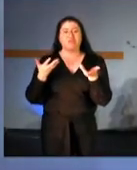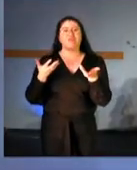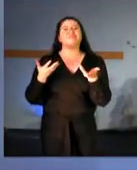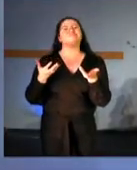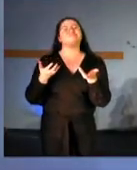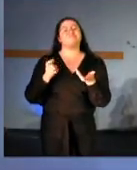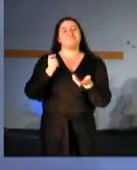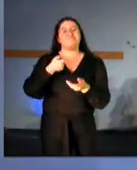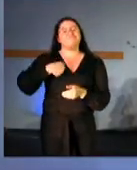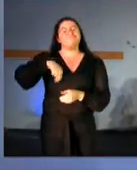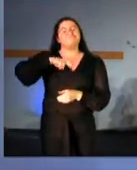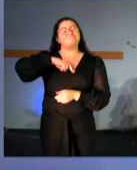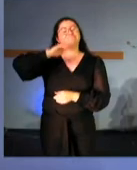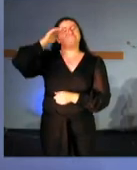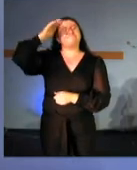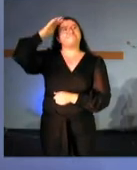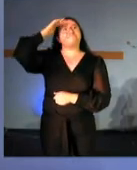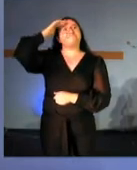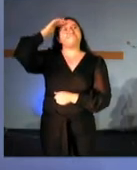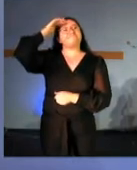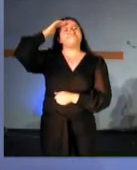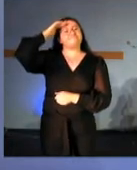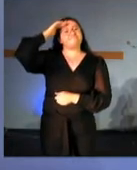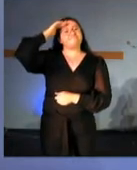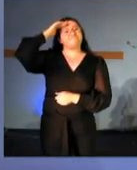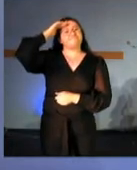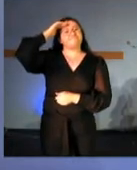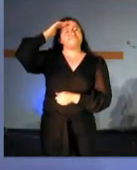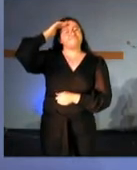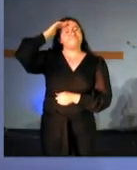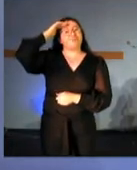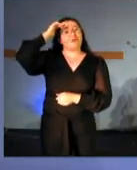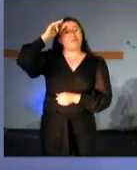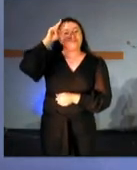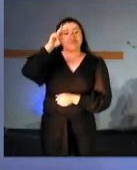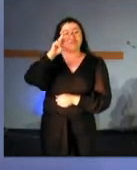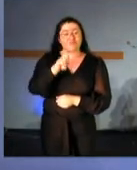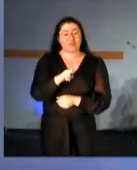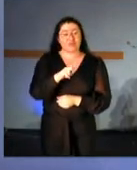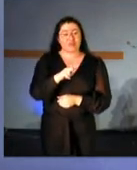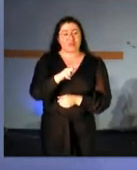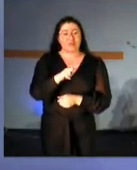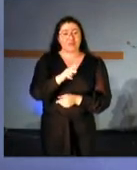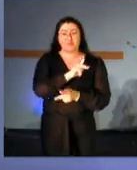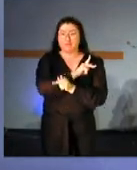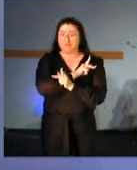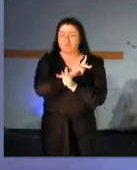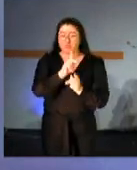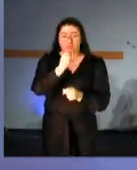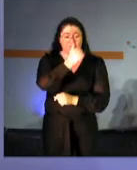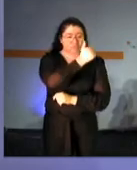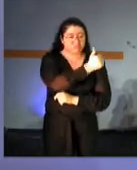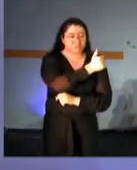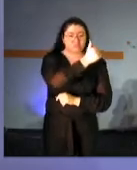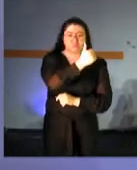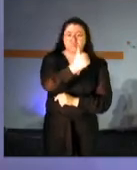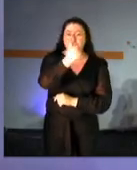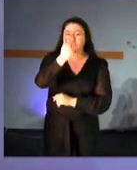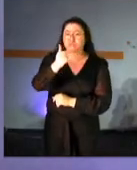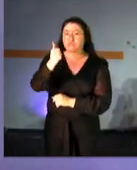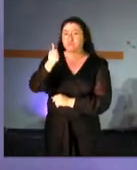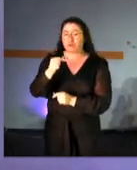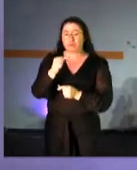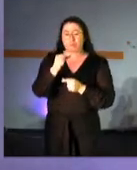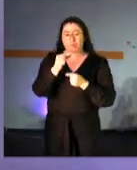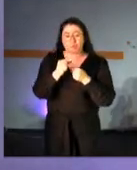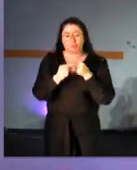a pensar de que realmente, si cada uno de nosotros hace poquito a poco